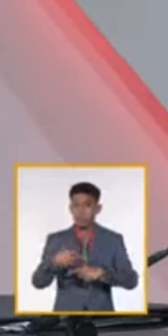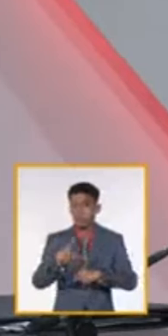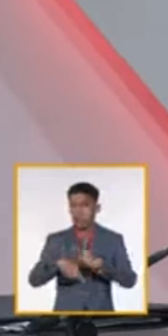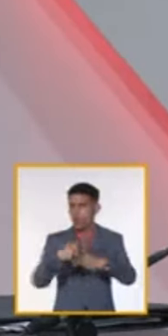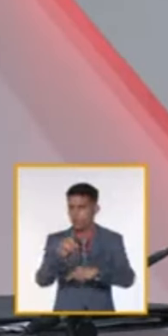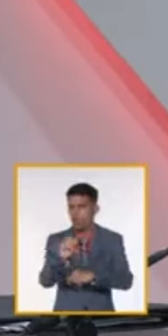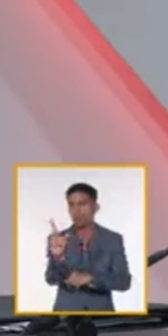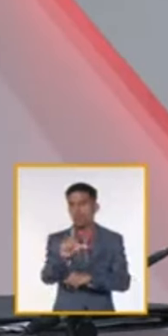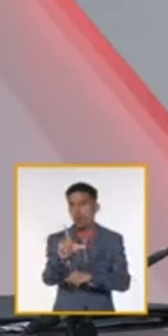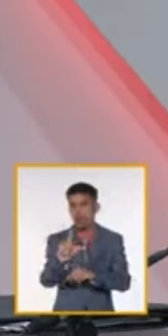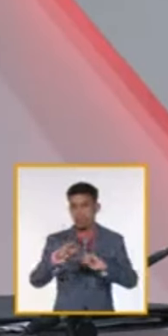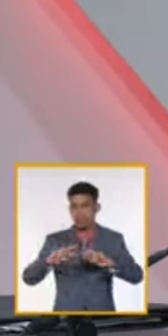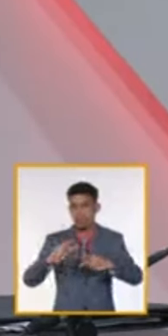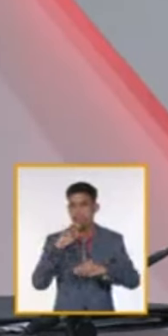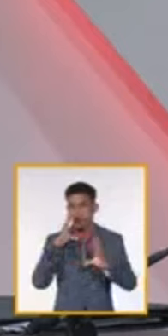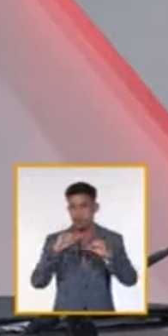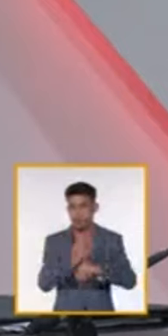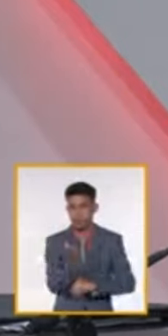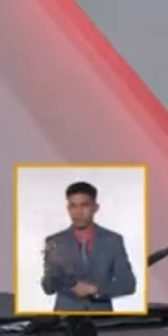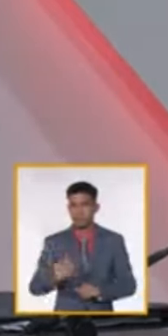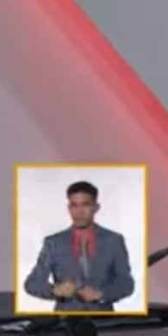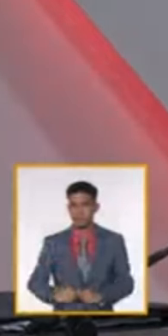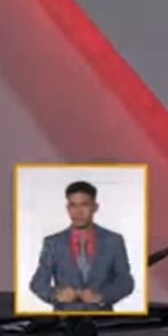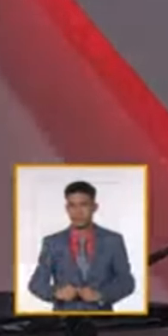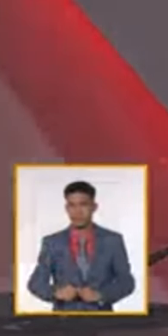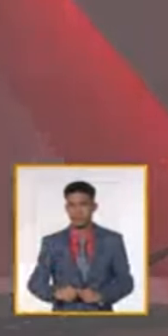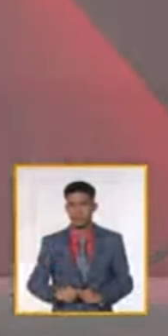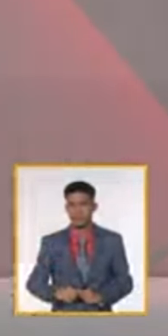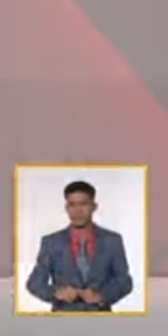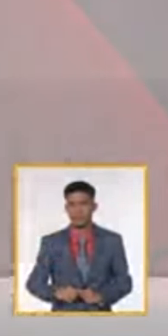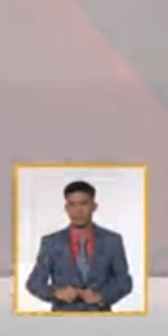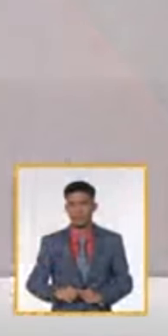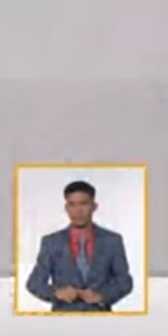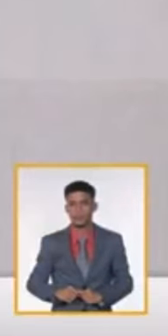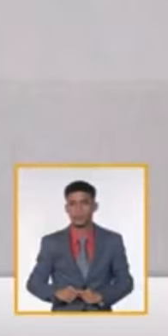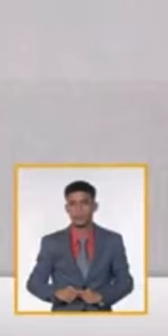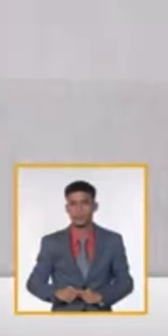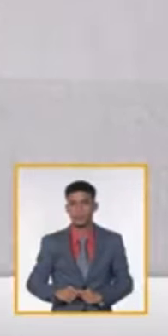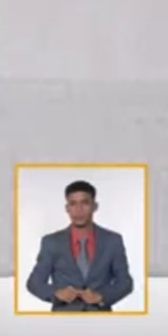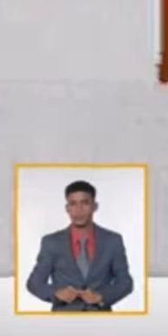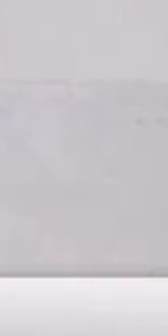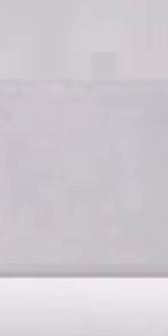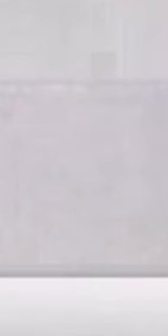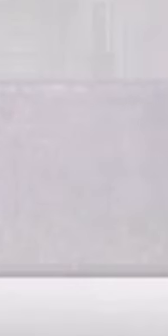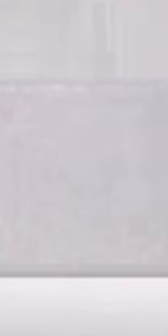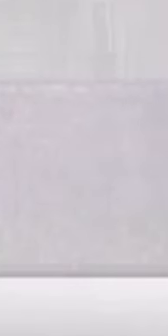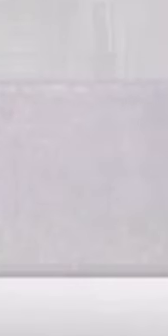nueva Mesa Redonda. Muy buenas noches. Thank you.